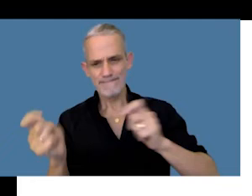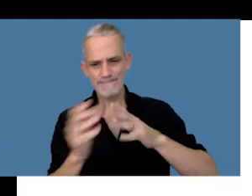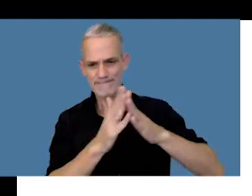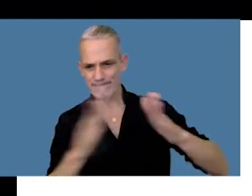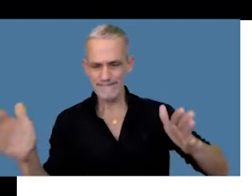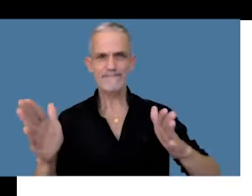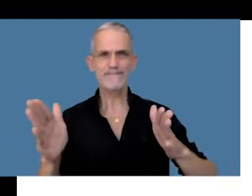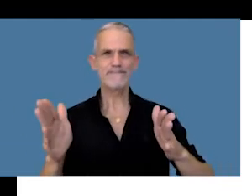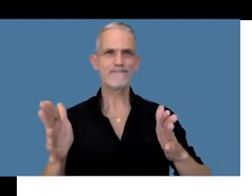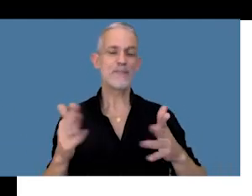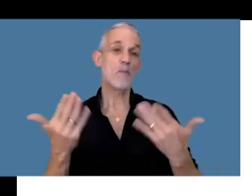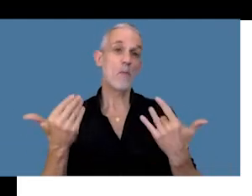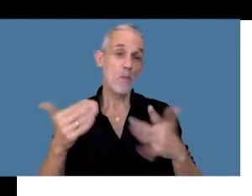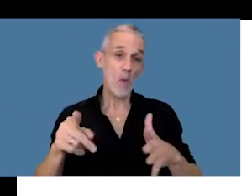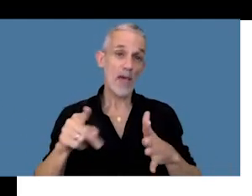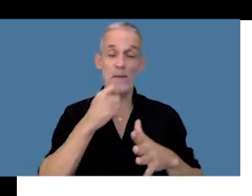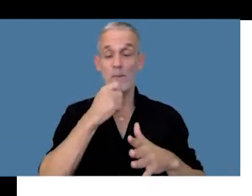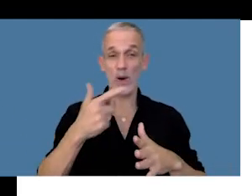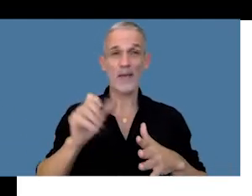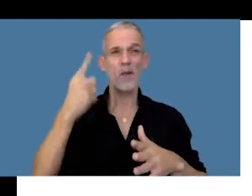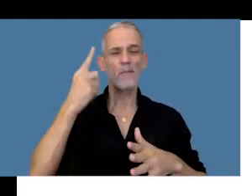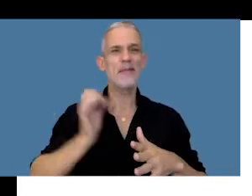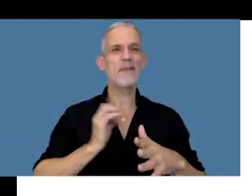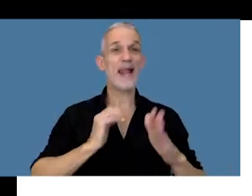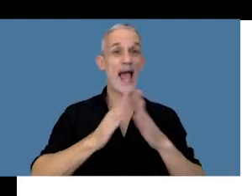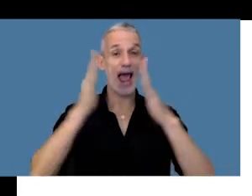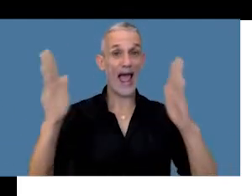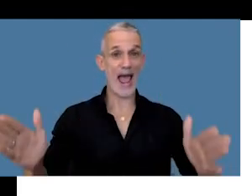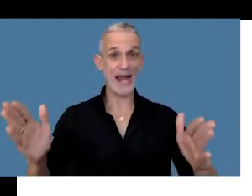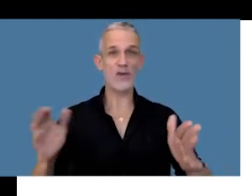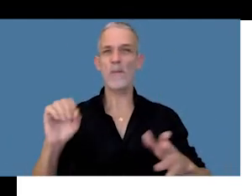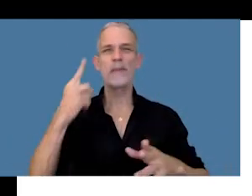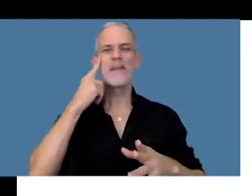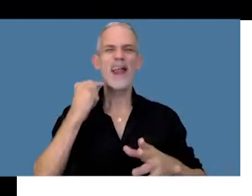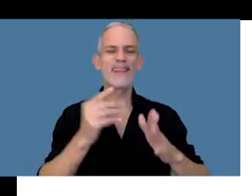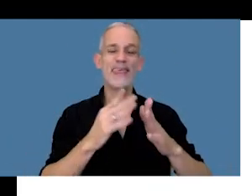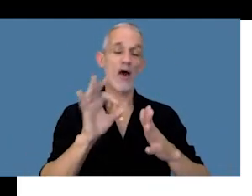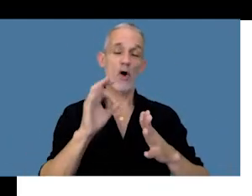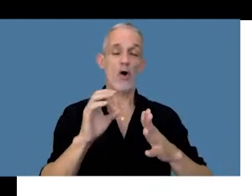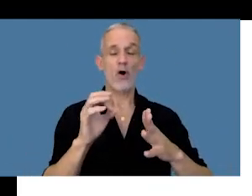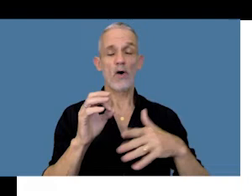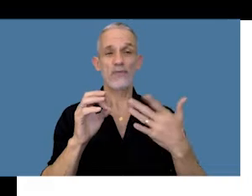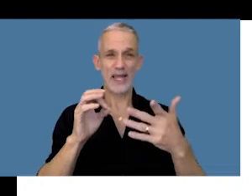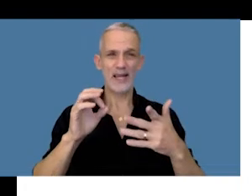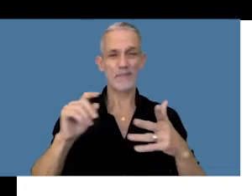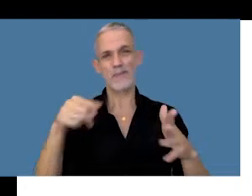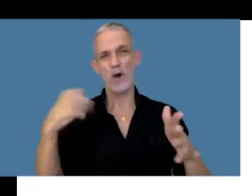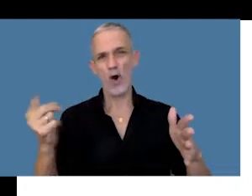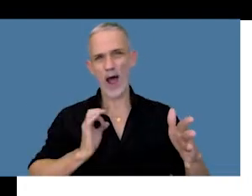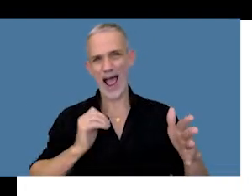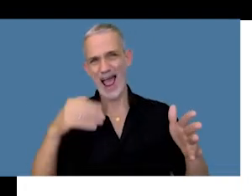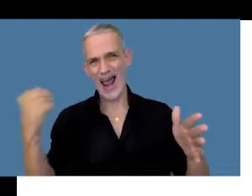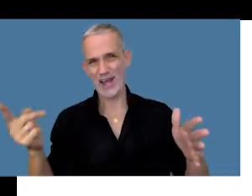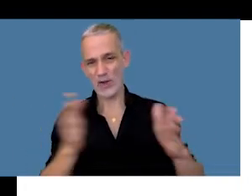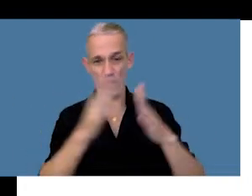se va a poder, a partir del primer año, el primer día, o del próximo ejercicio, o